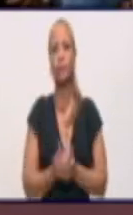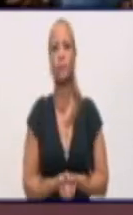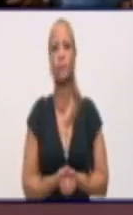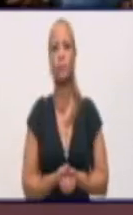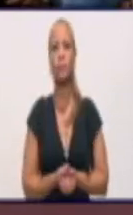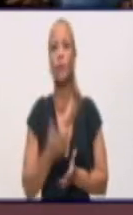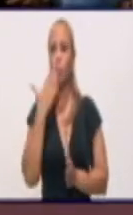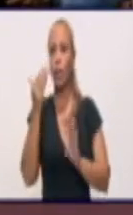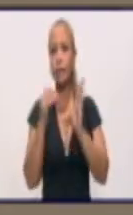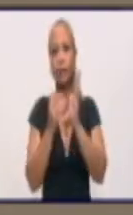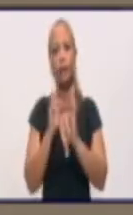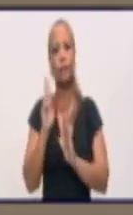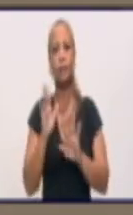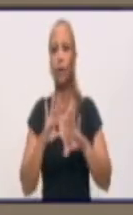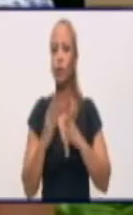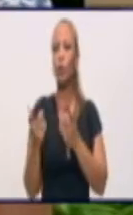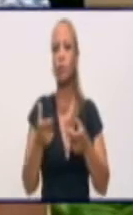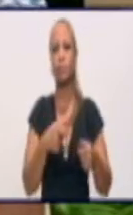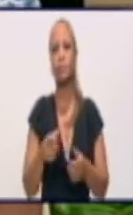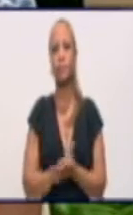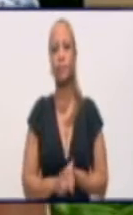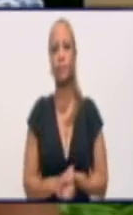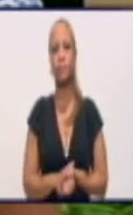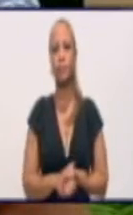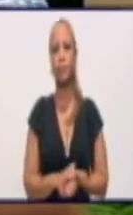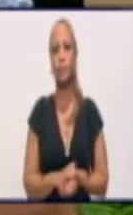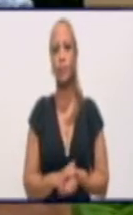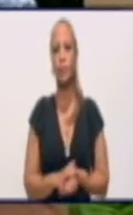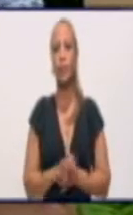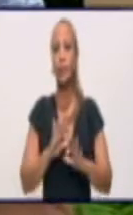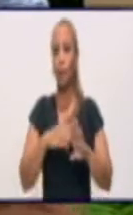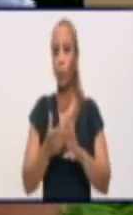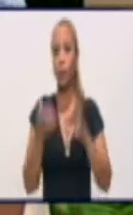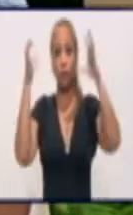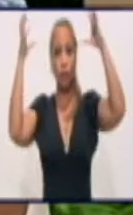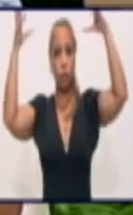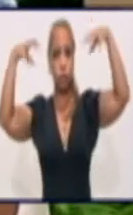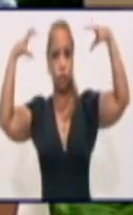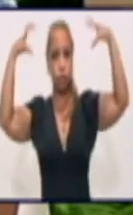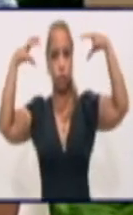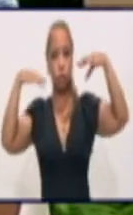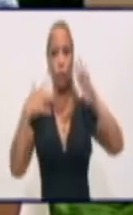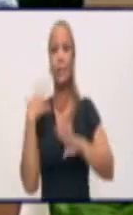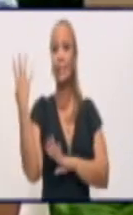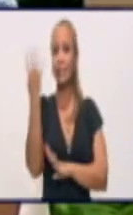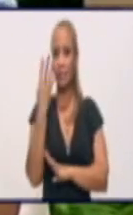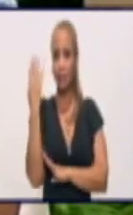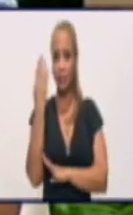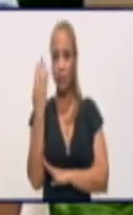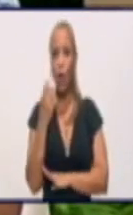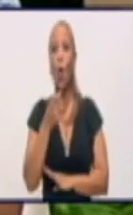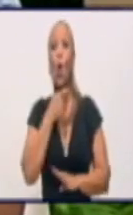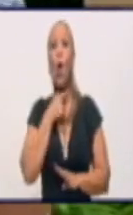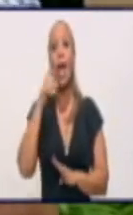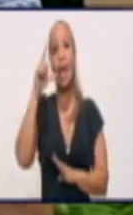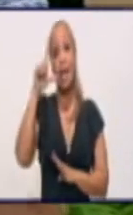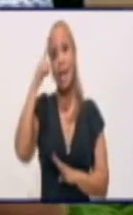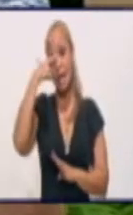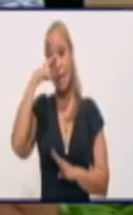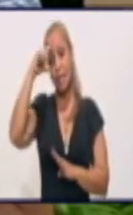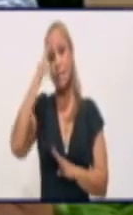Leonel, a ti y a todo el colectivo. Bueno, Maricel, después de las lluvias que trajo la tormenta tropical Elsa, que